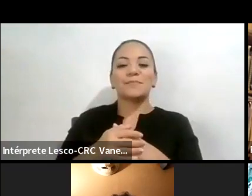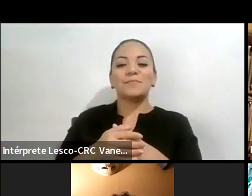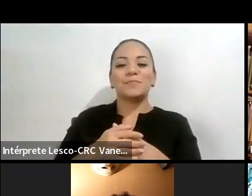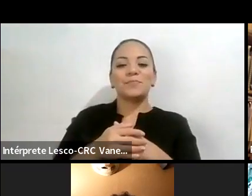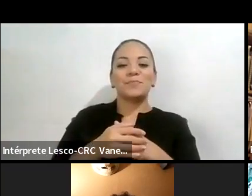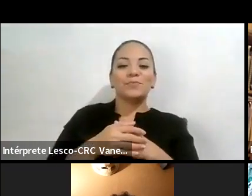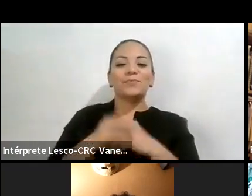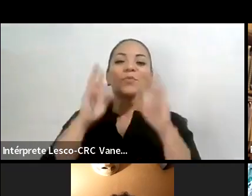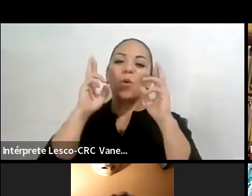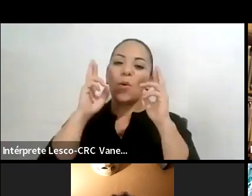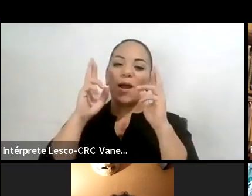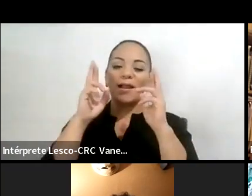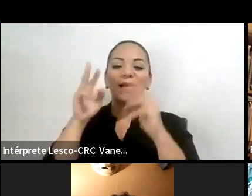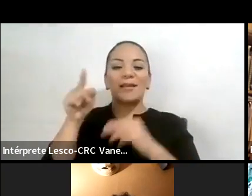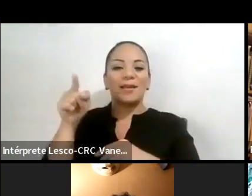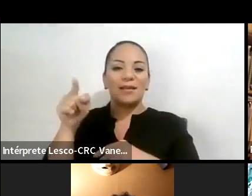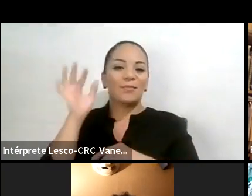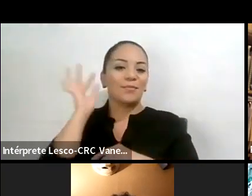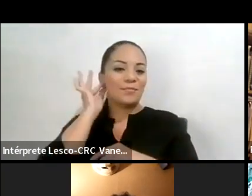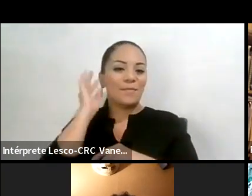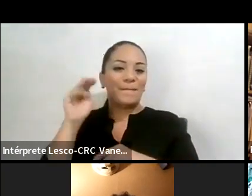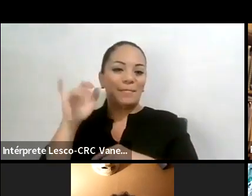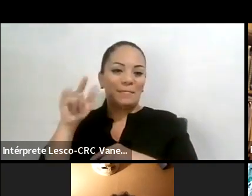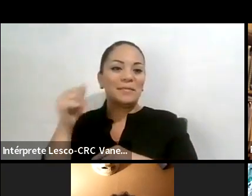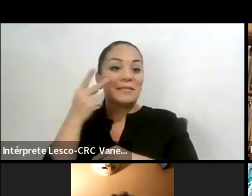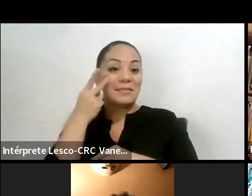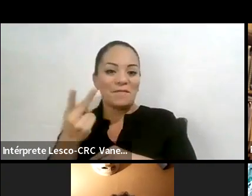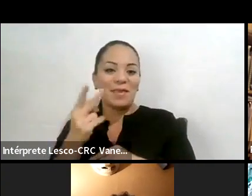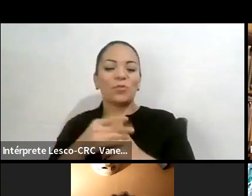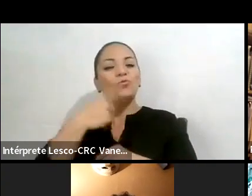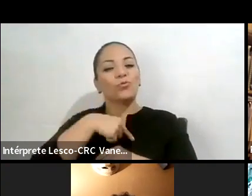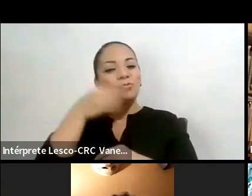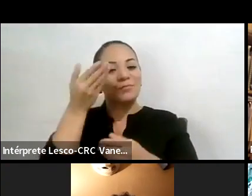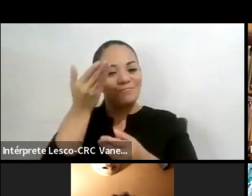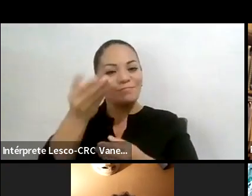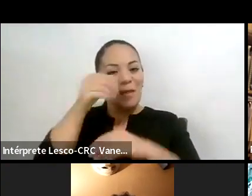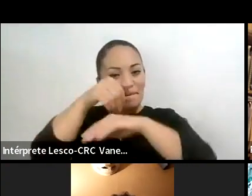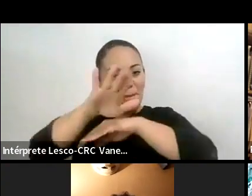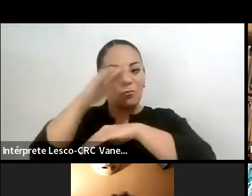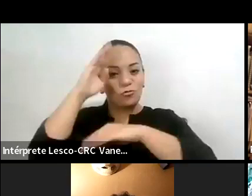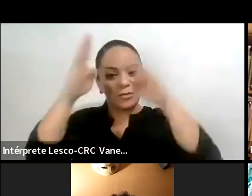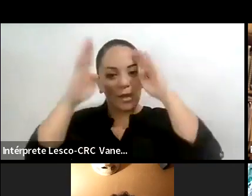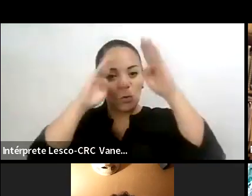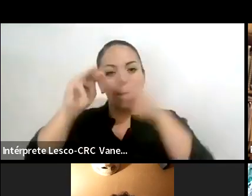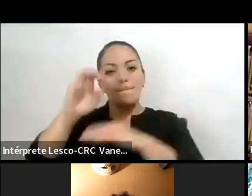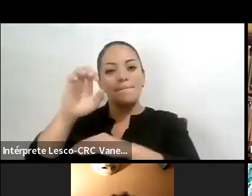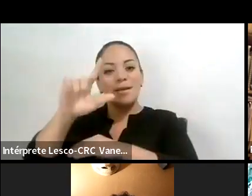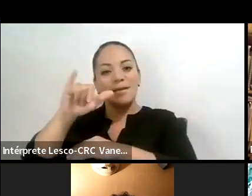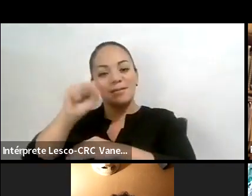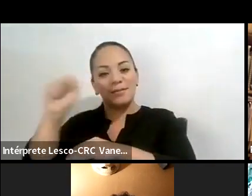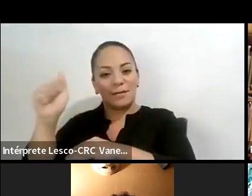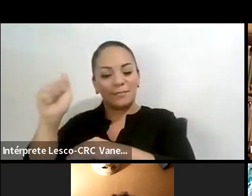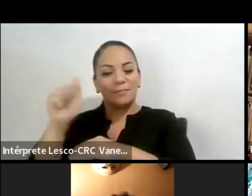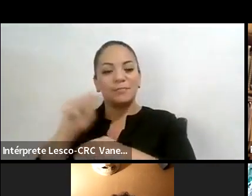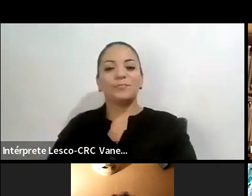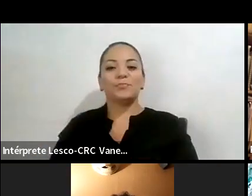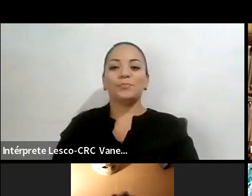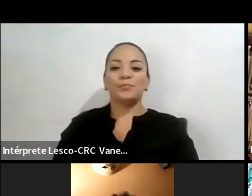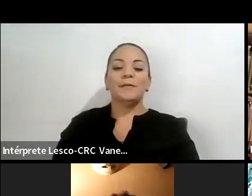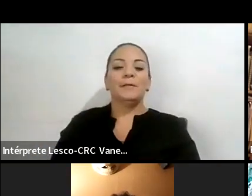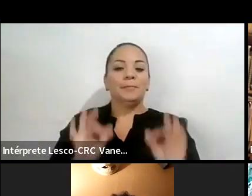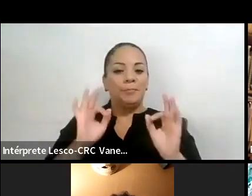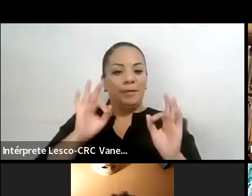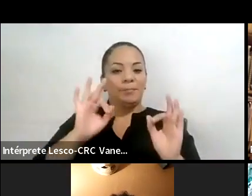esté viéndonos. Igualmente le extendemos un saludo a Melissa. Otro de los